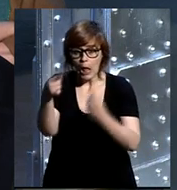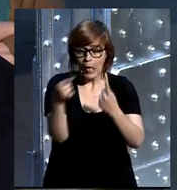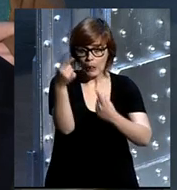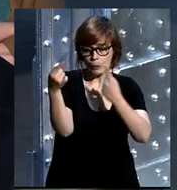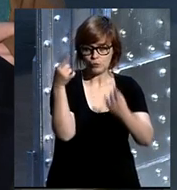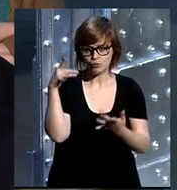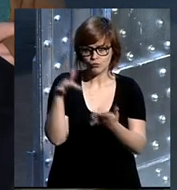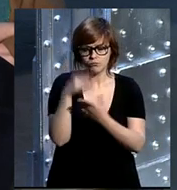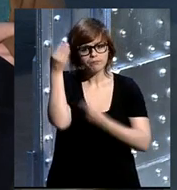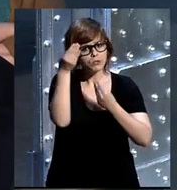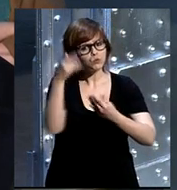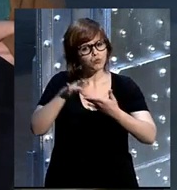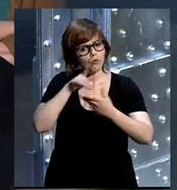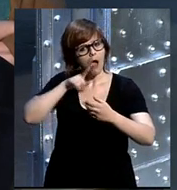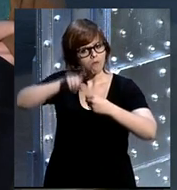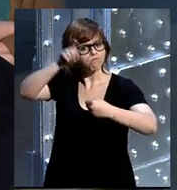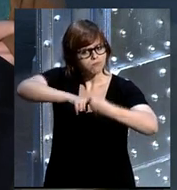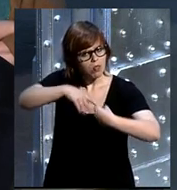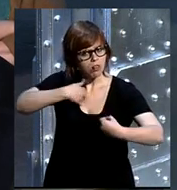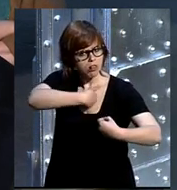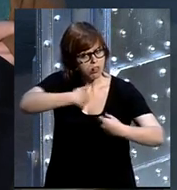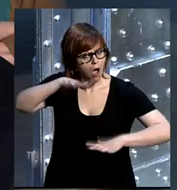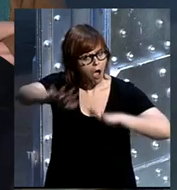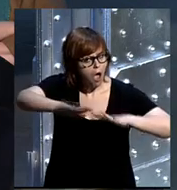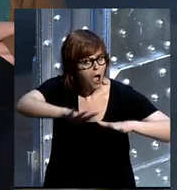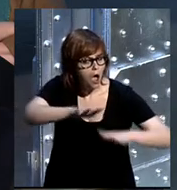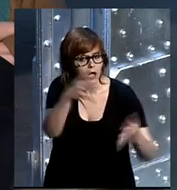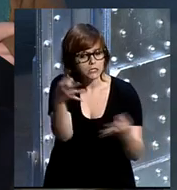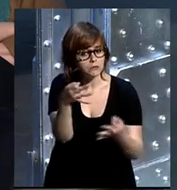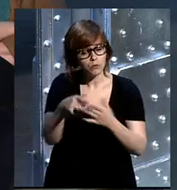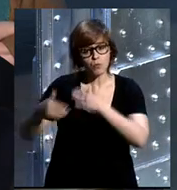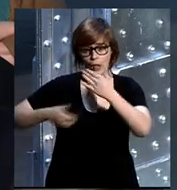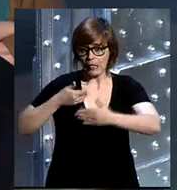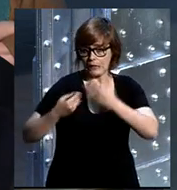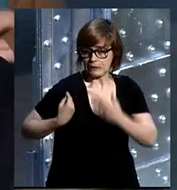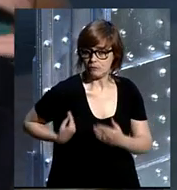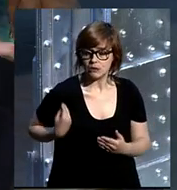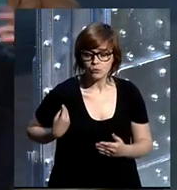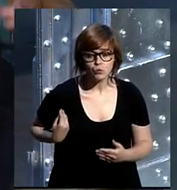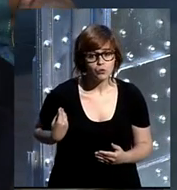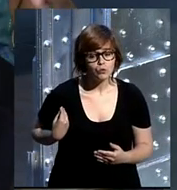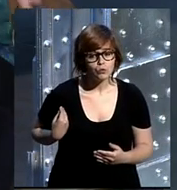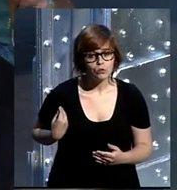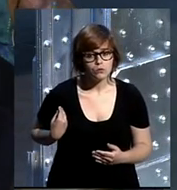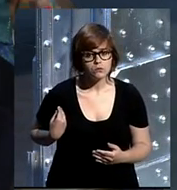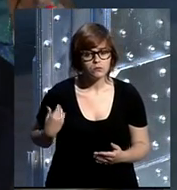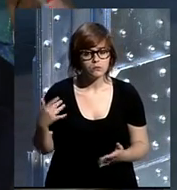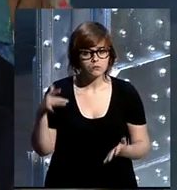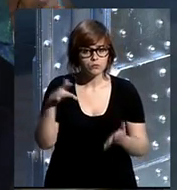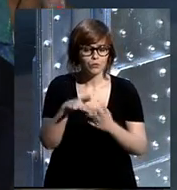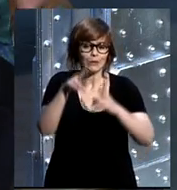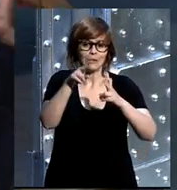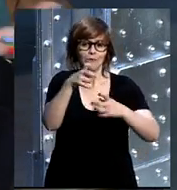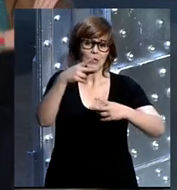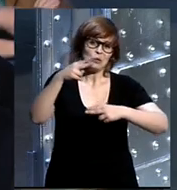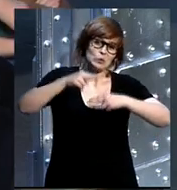realmente deberían de jugar un papel más activo. Yo creo que en todo este proceso, digamos, de construcción